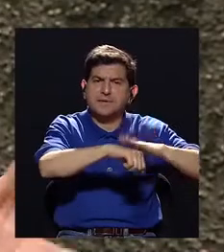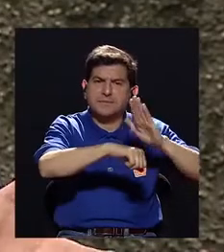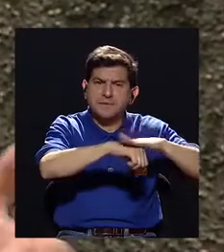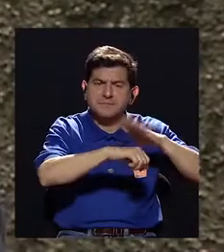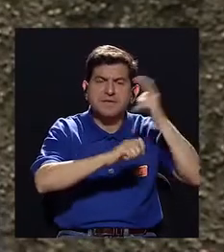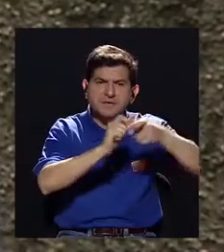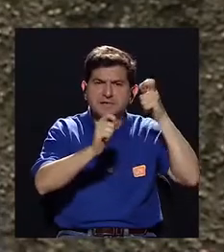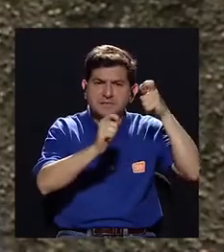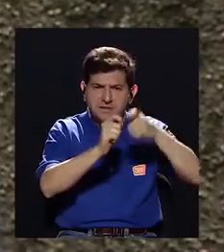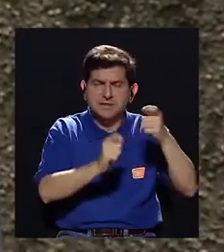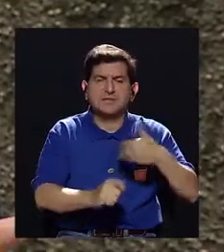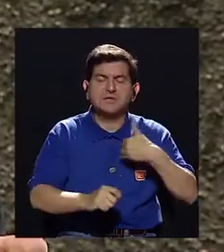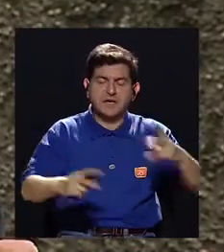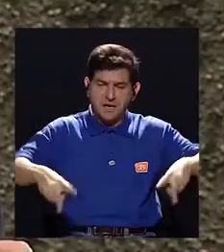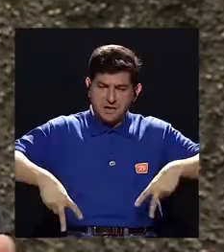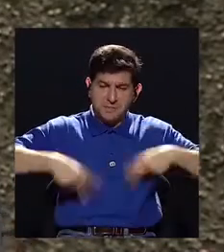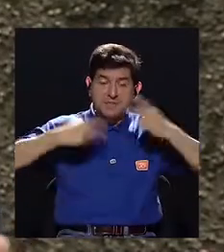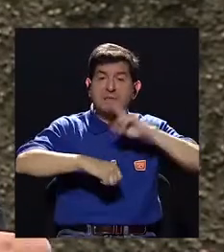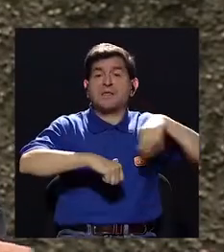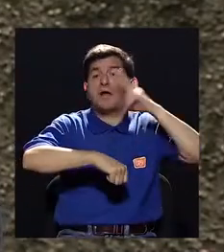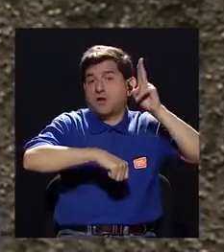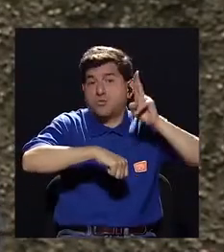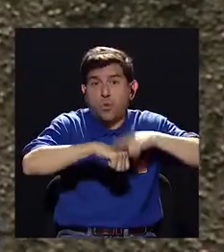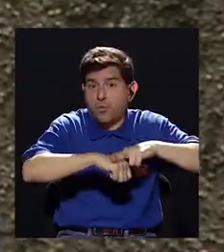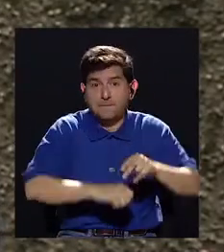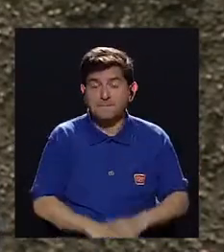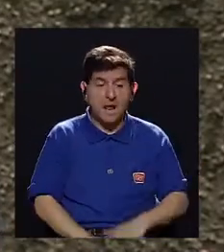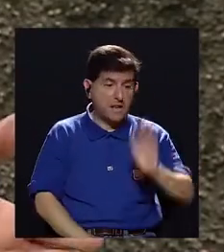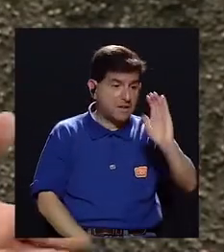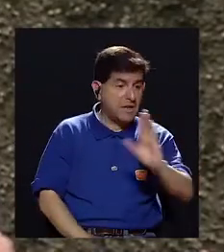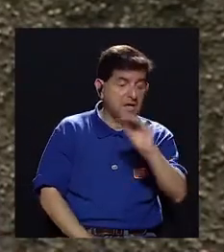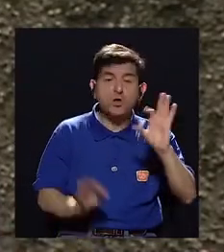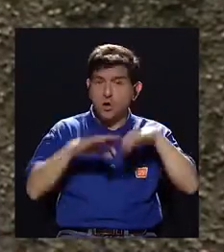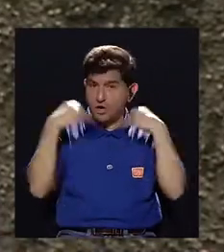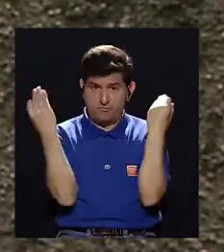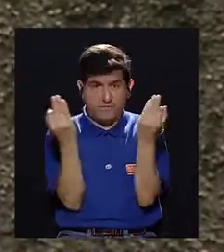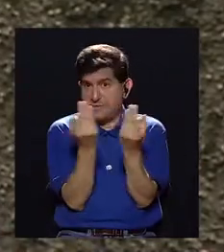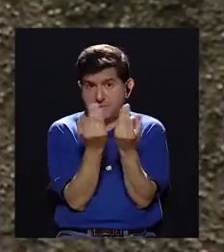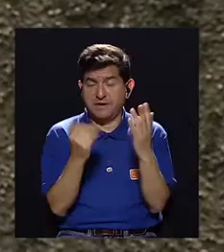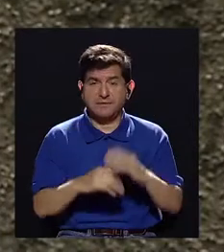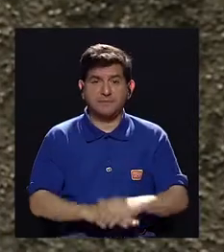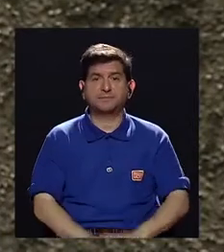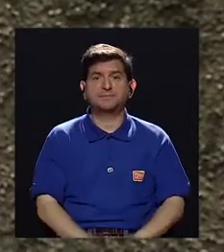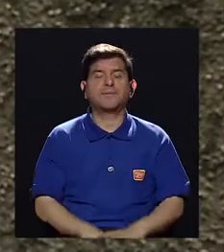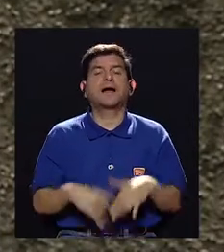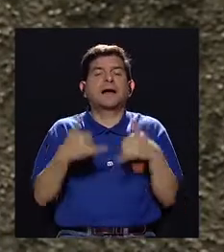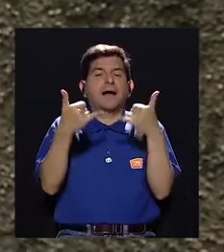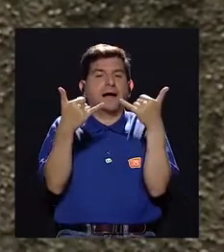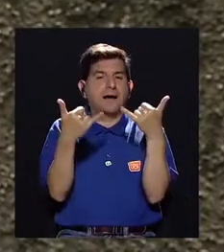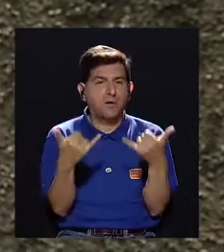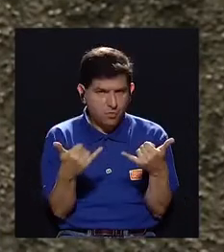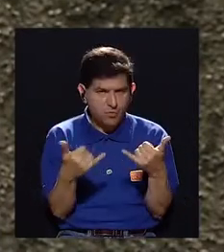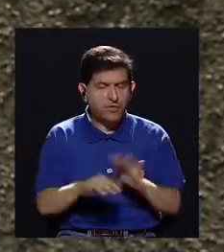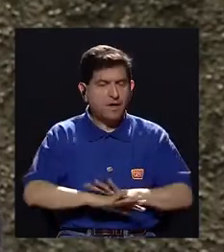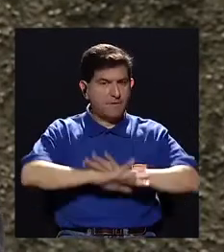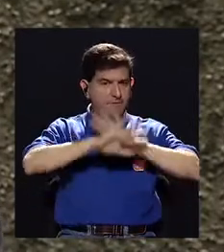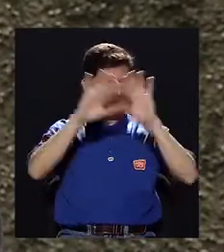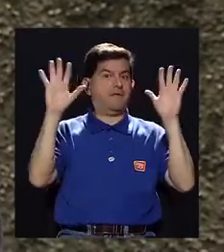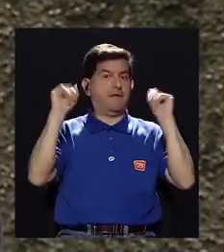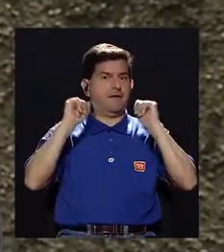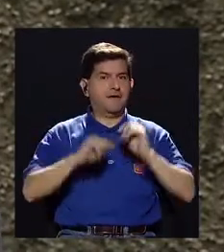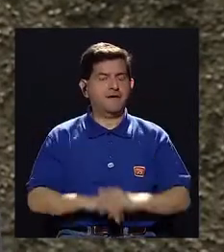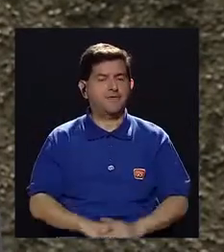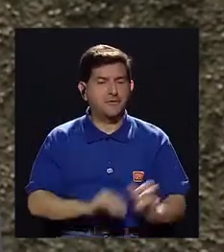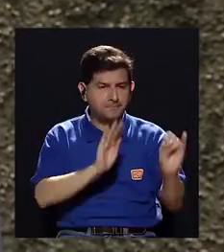que les permita precisamente eso, tener una vida normal tanto al niño como a la familia, ¿no? Entonces, ahora, pues claro que